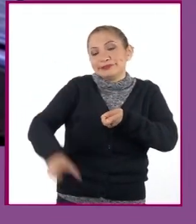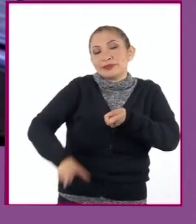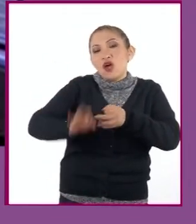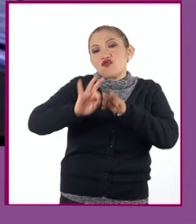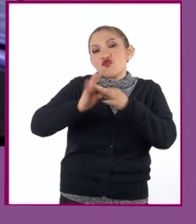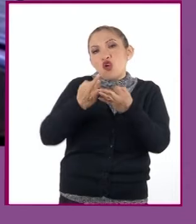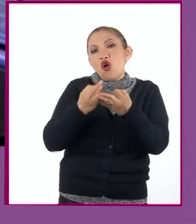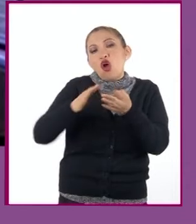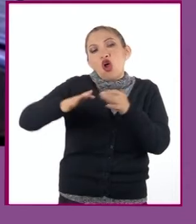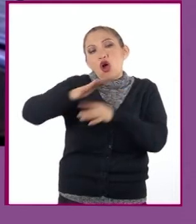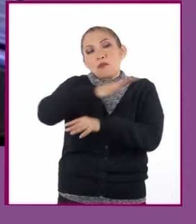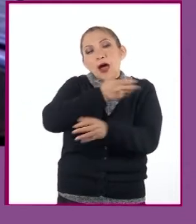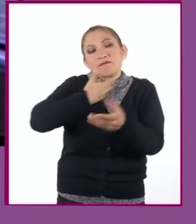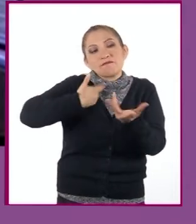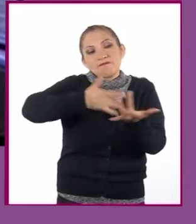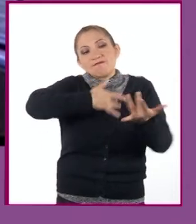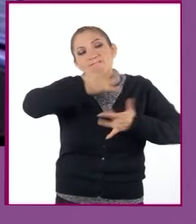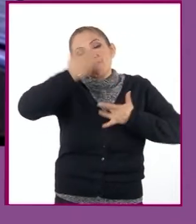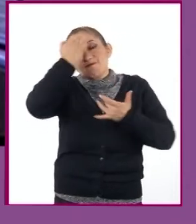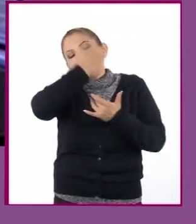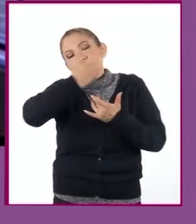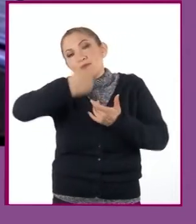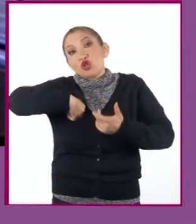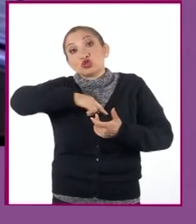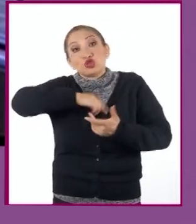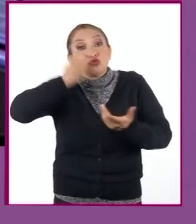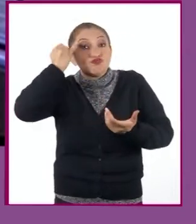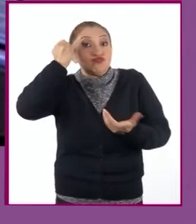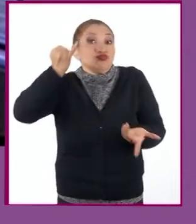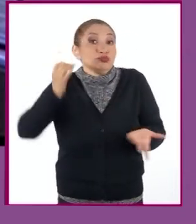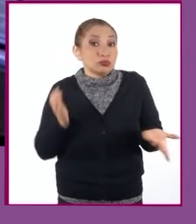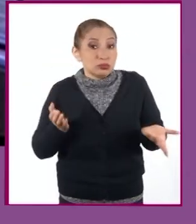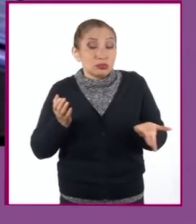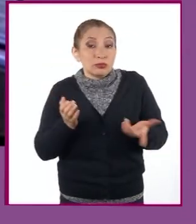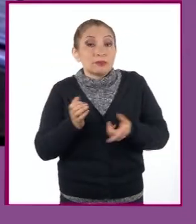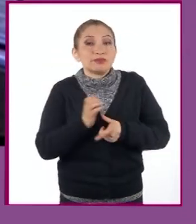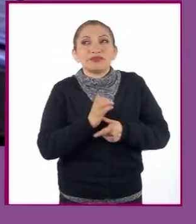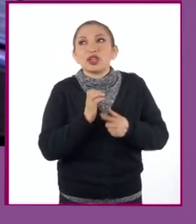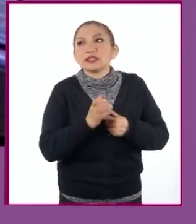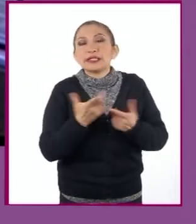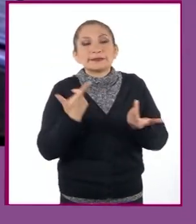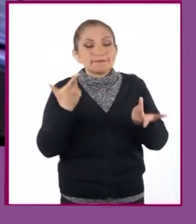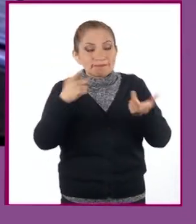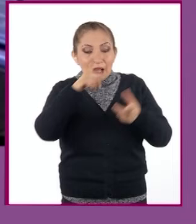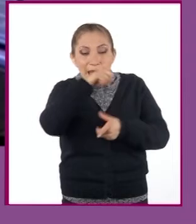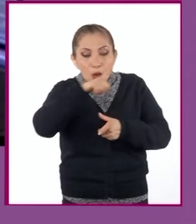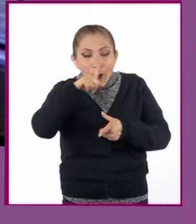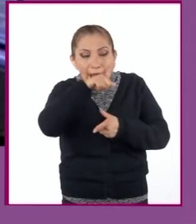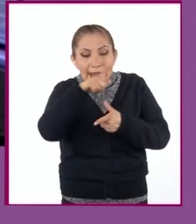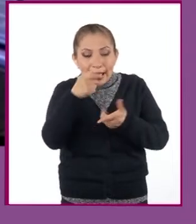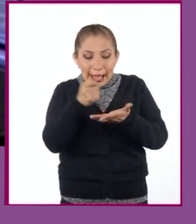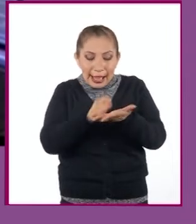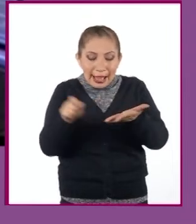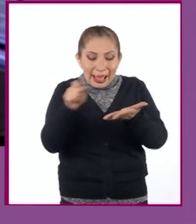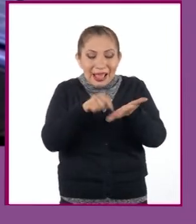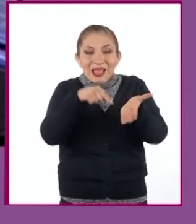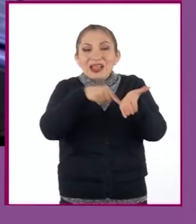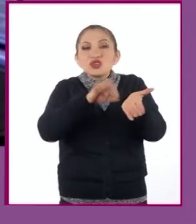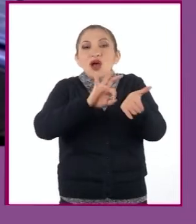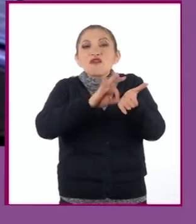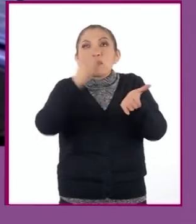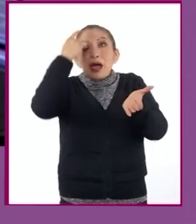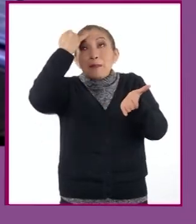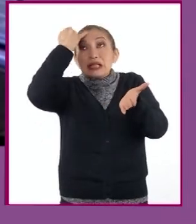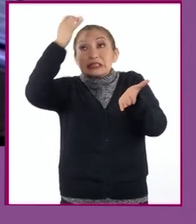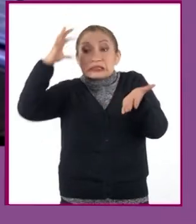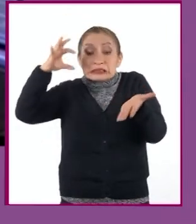forma en cómo nos interpretamos nosotros mismos, ¿no? Entonces, el lenguaje escrito es una expresión del